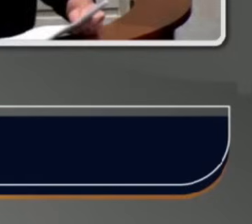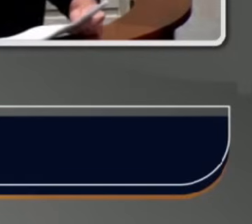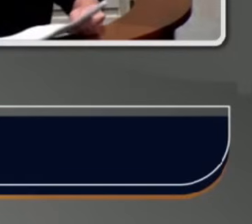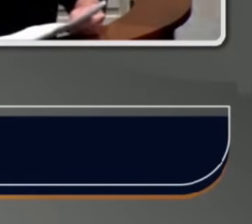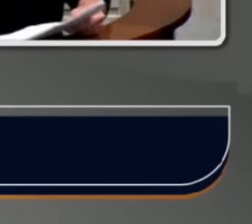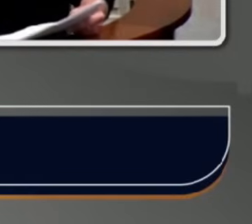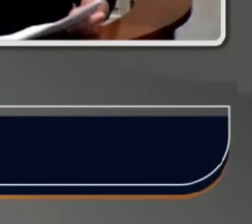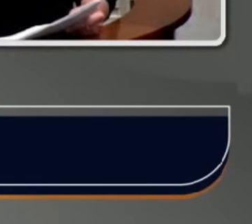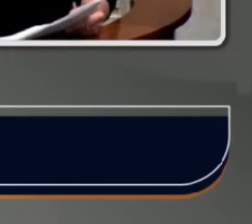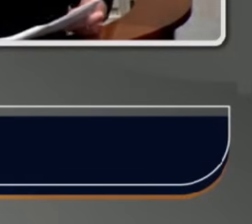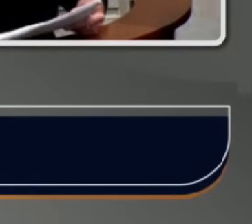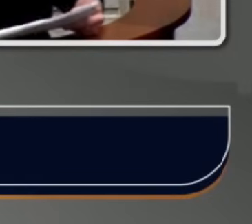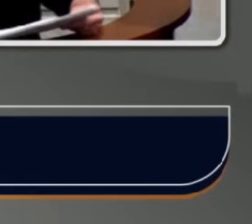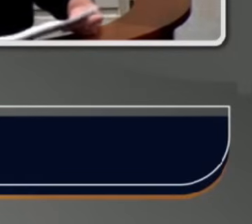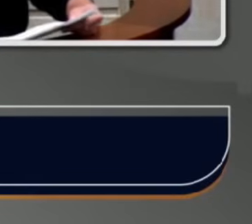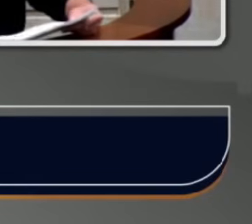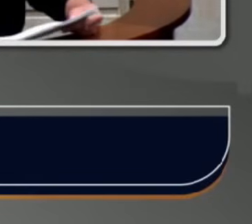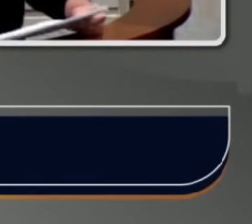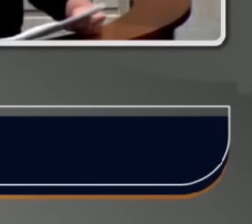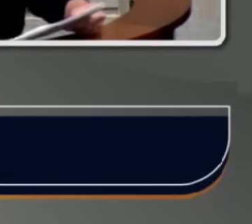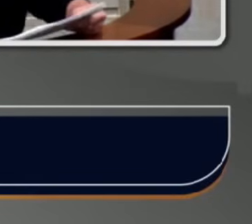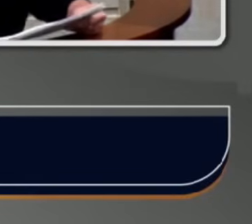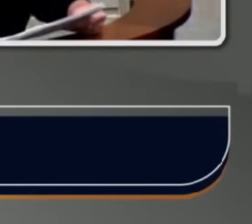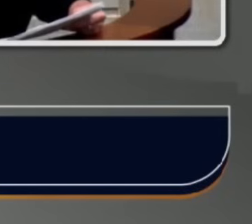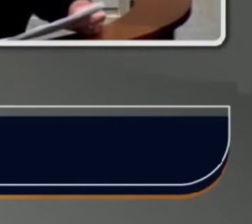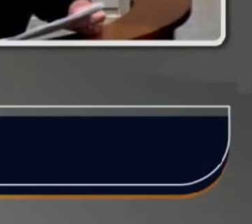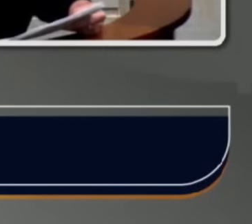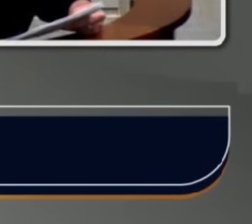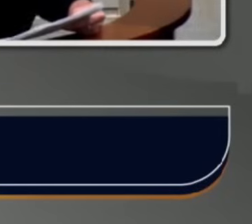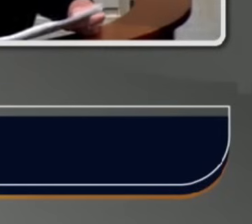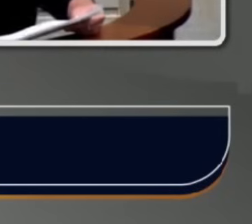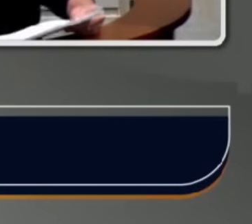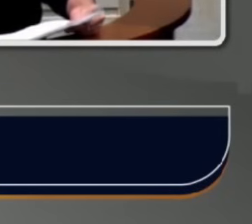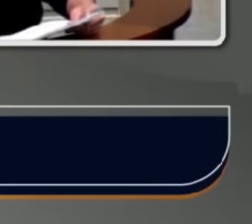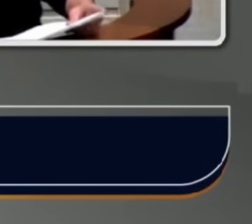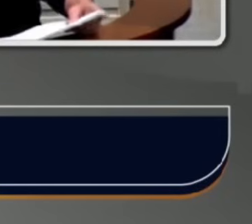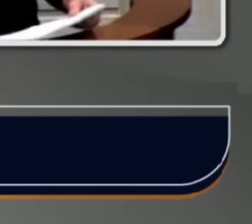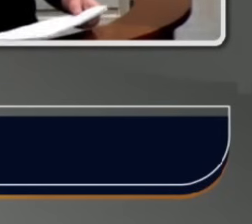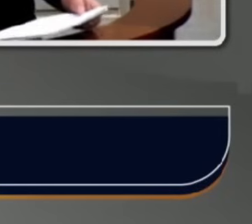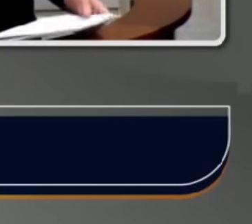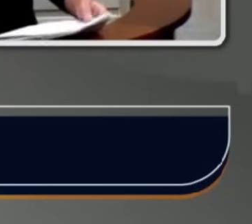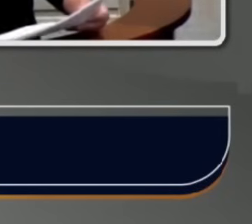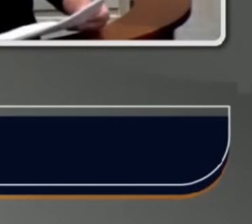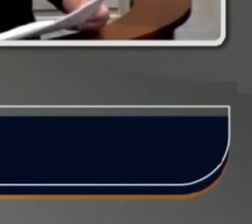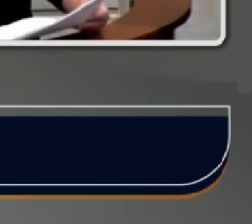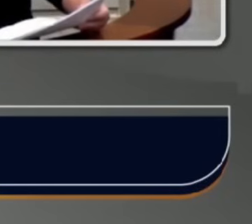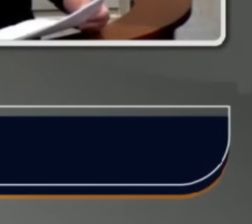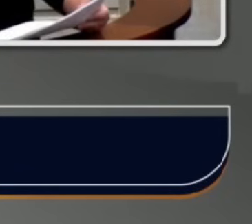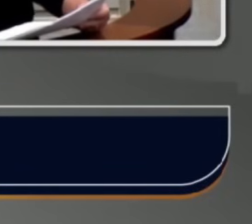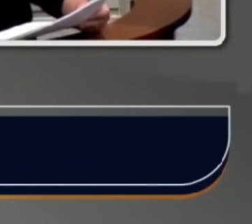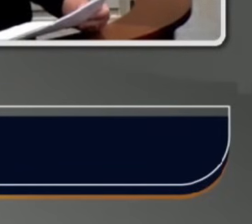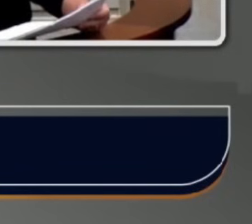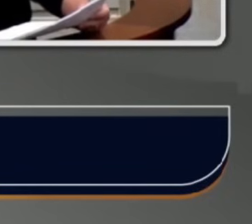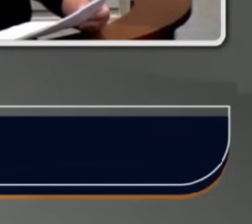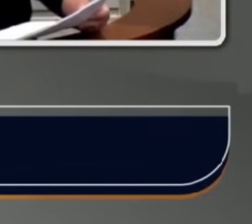Humberto Martínez, como asesor jurídico del Grupo Aval, estructuró los contratos de estabilidad jurídica, que además